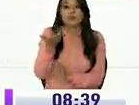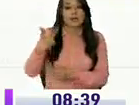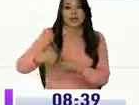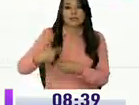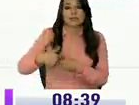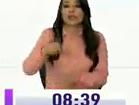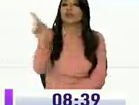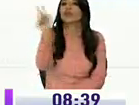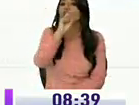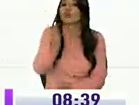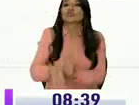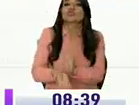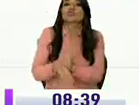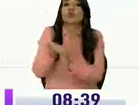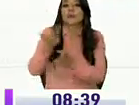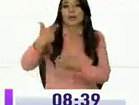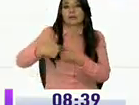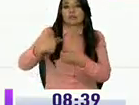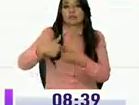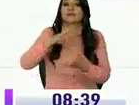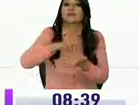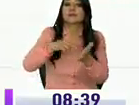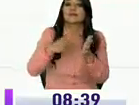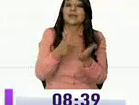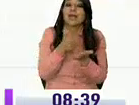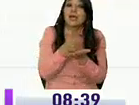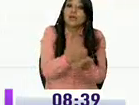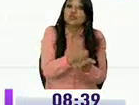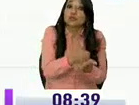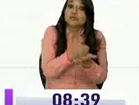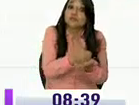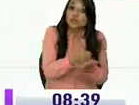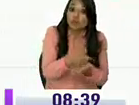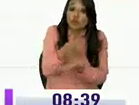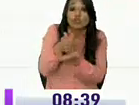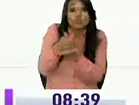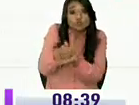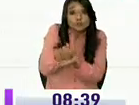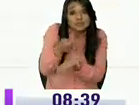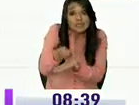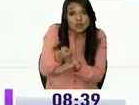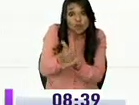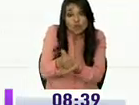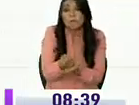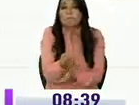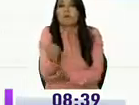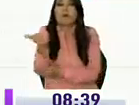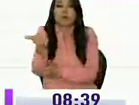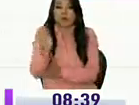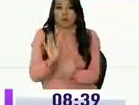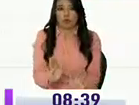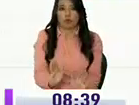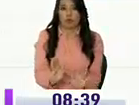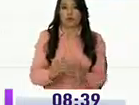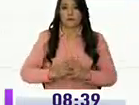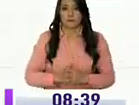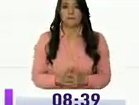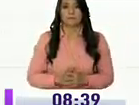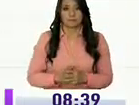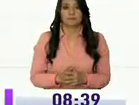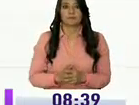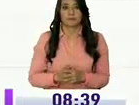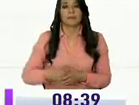no hubo incremento en la gasolina. Lo que pasó es que se eliminó el subsidio, es decir, que se liberó a